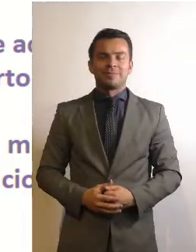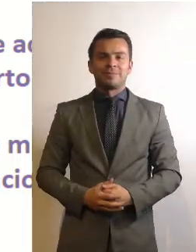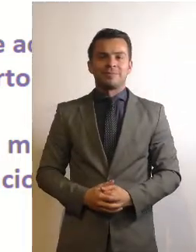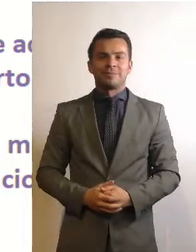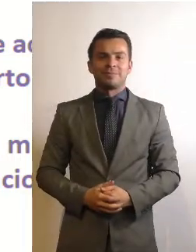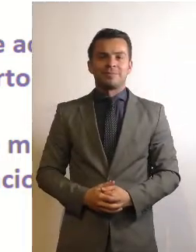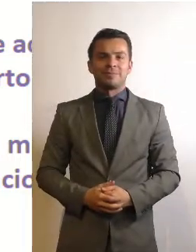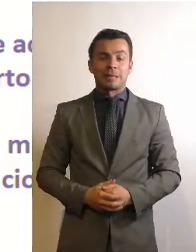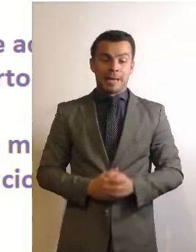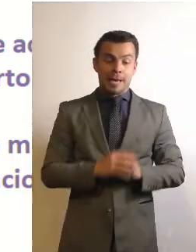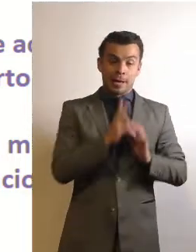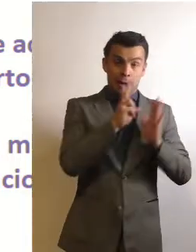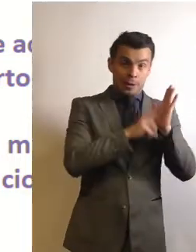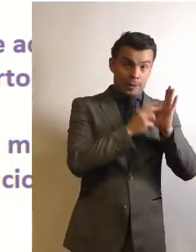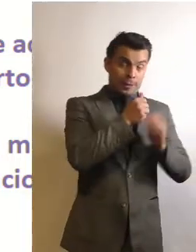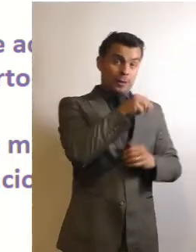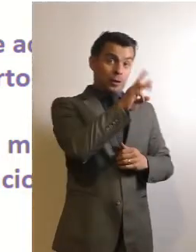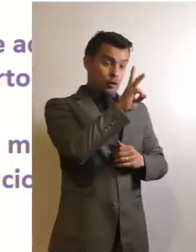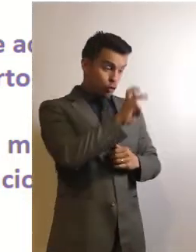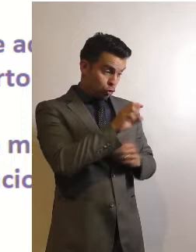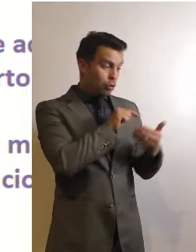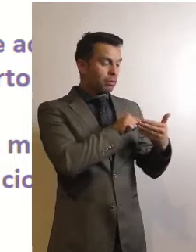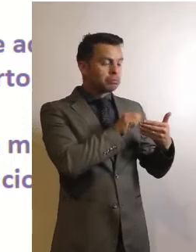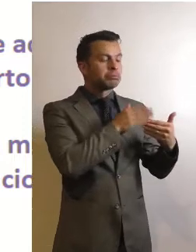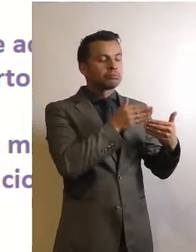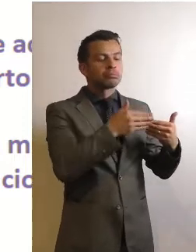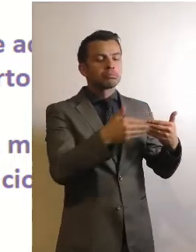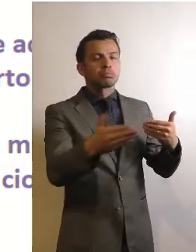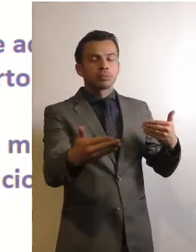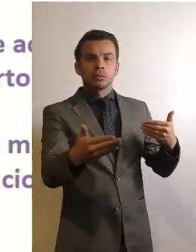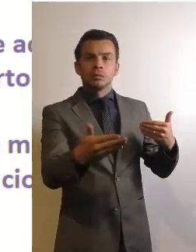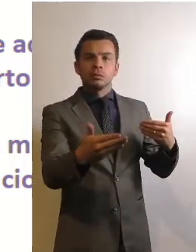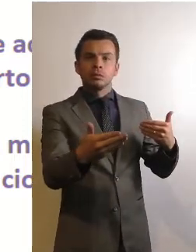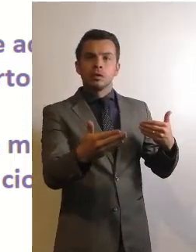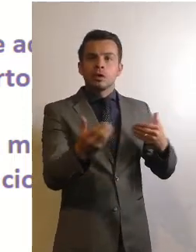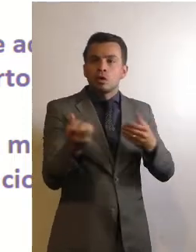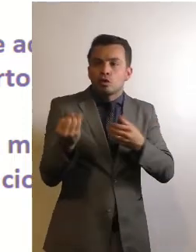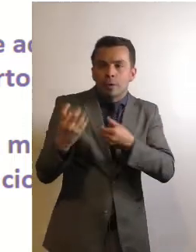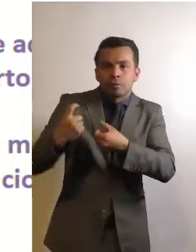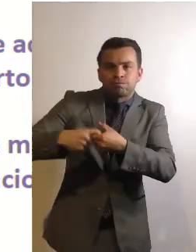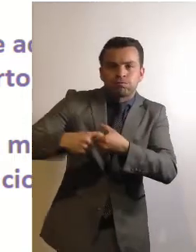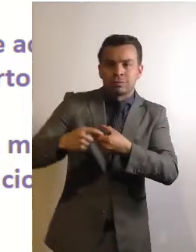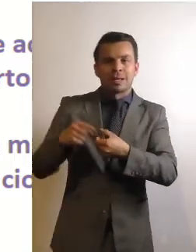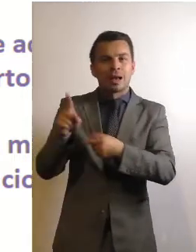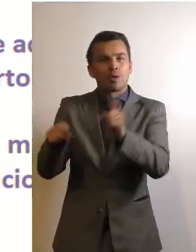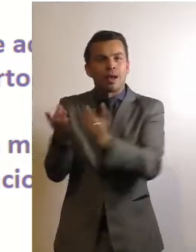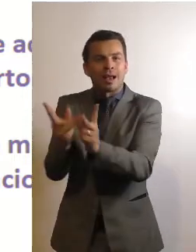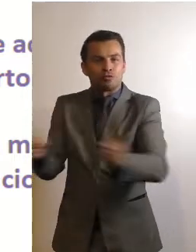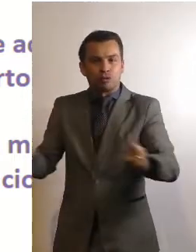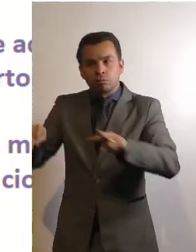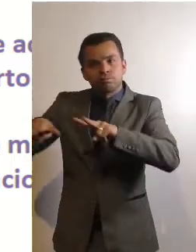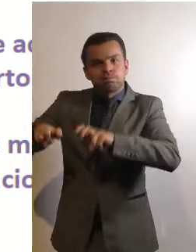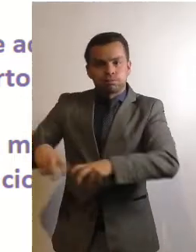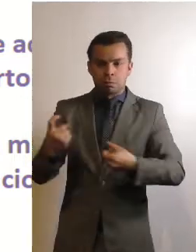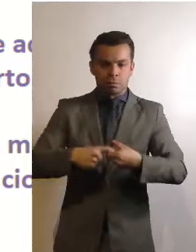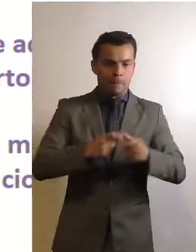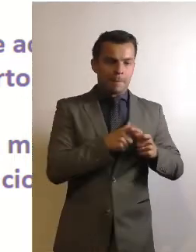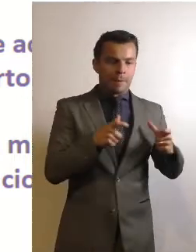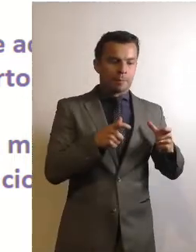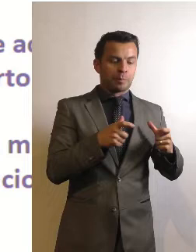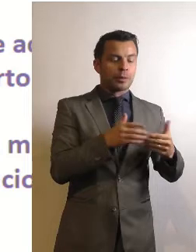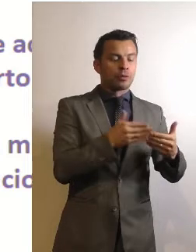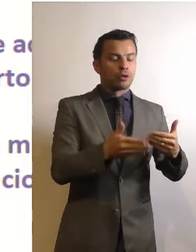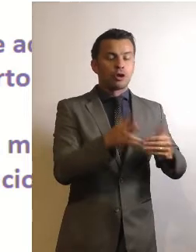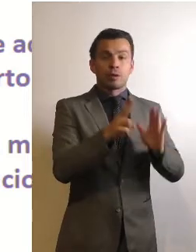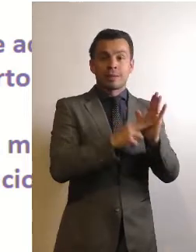para el 2018, un incremento en el número de jóvenes investigadores. Para el 2019, la